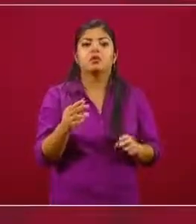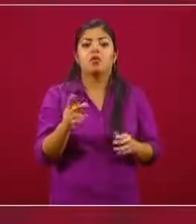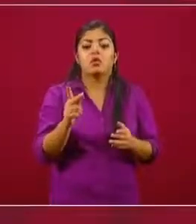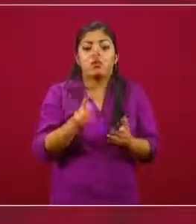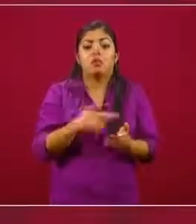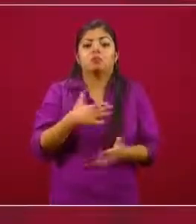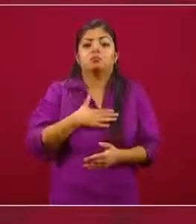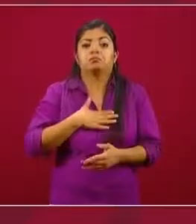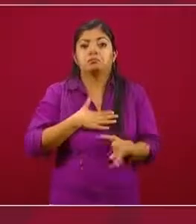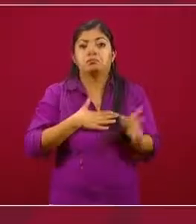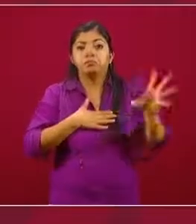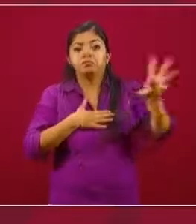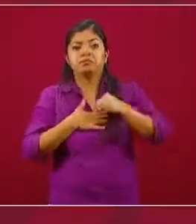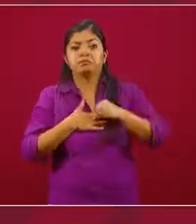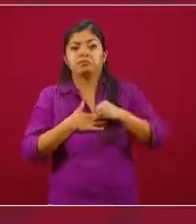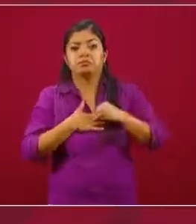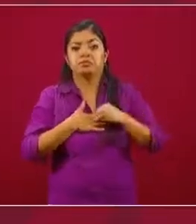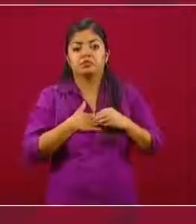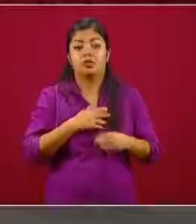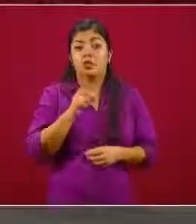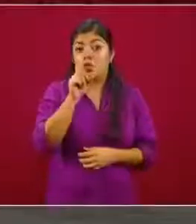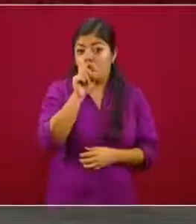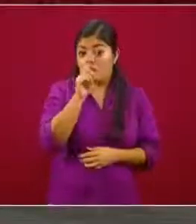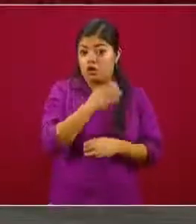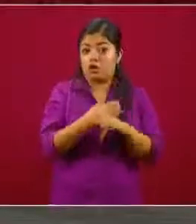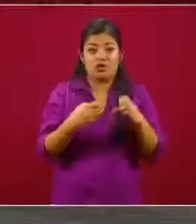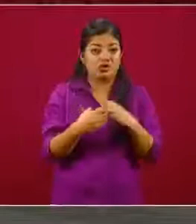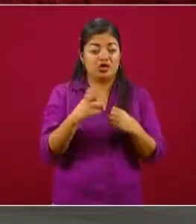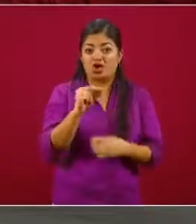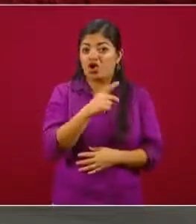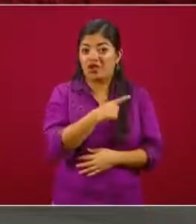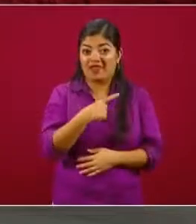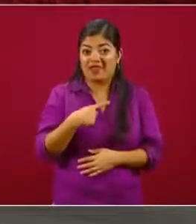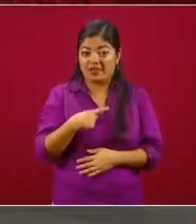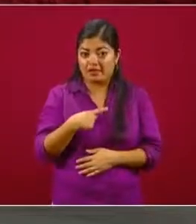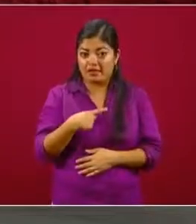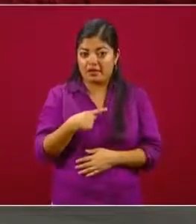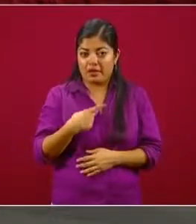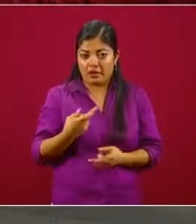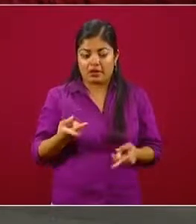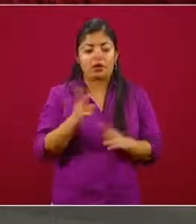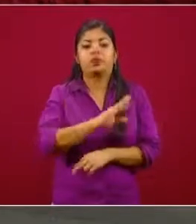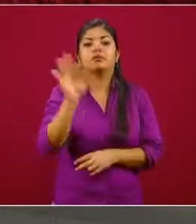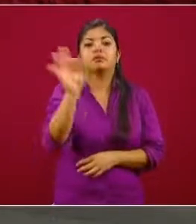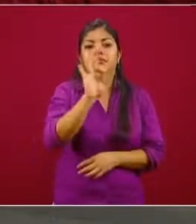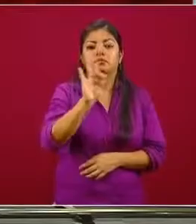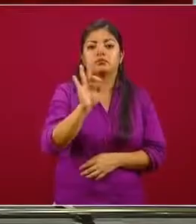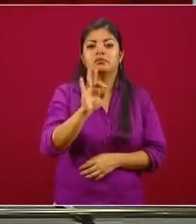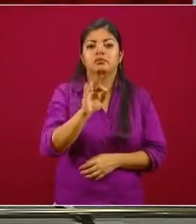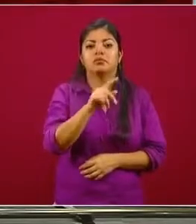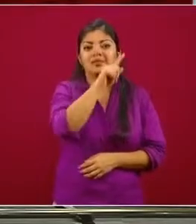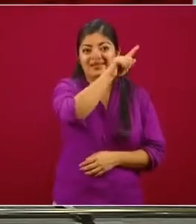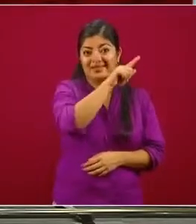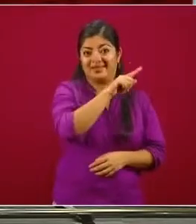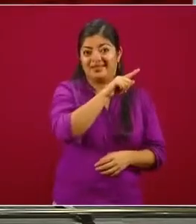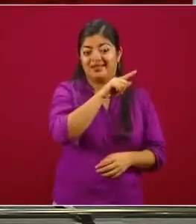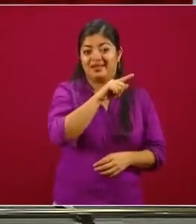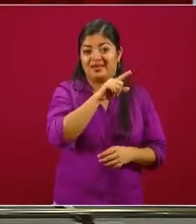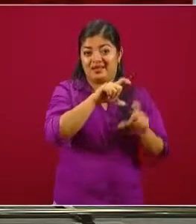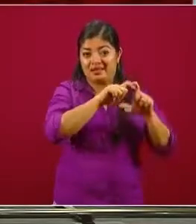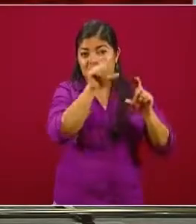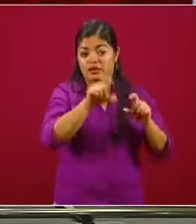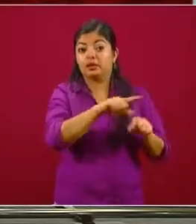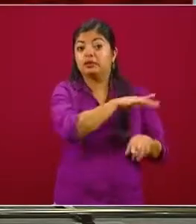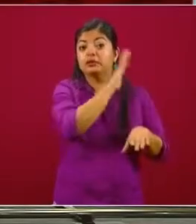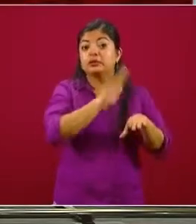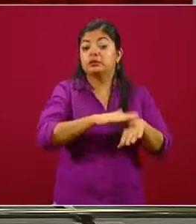territorio. Lo que no puede ocurrir o no debe ocurrir es lo contrario, que la autoridad federal ponga una restricción y